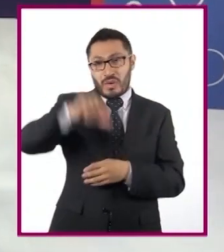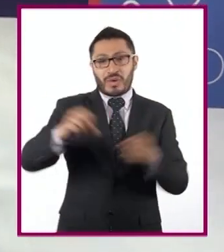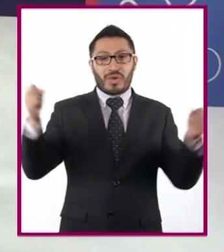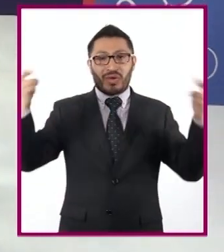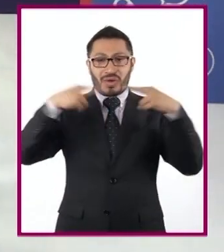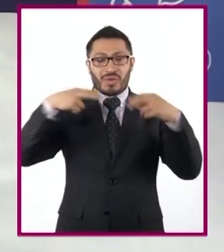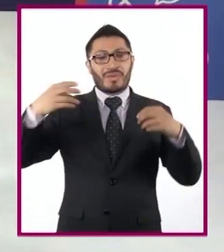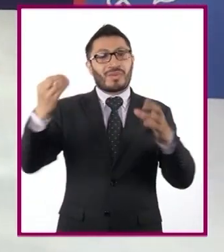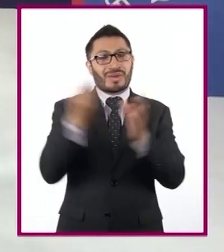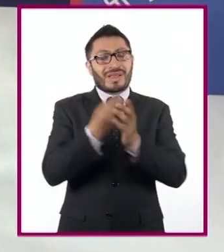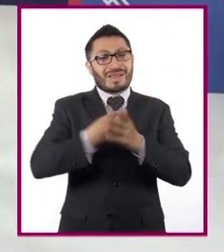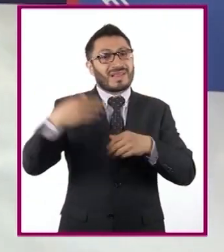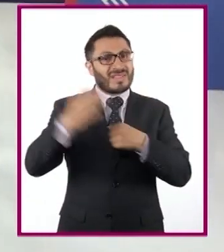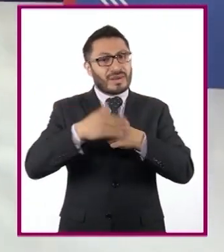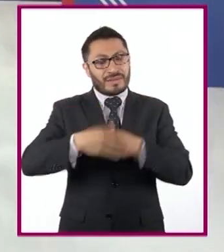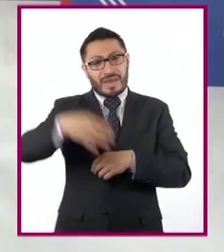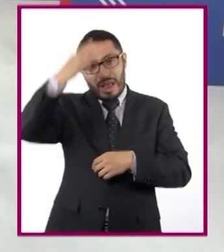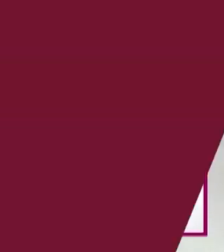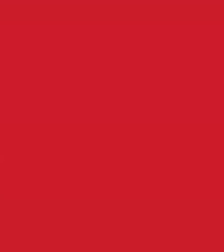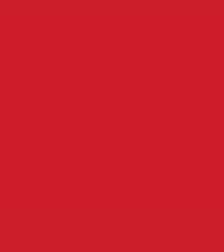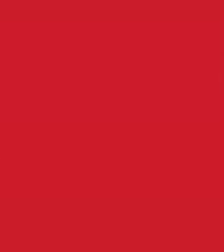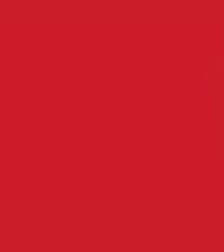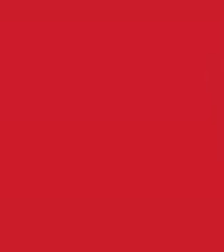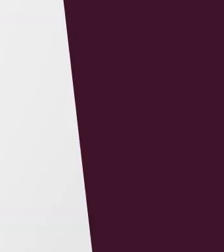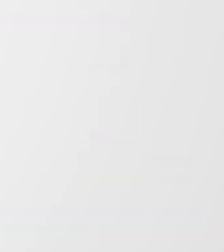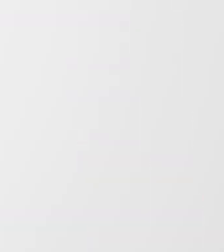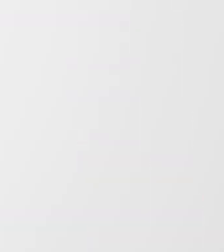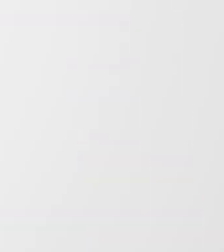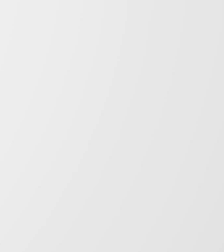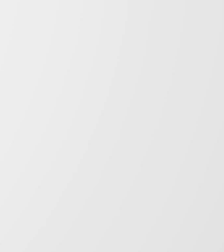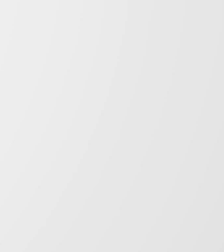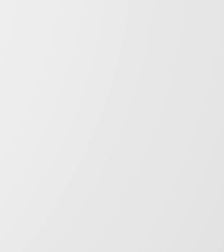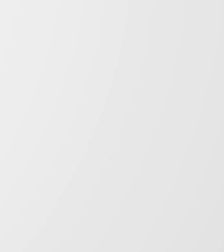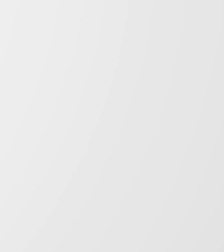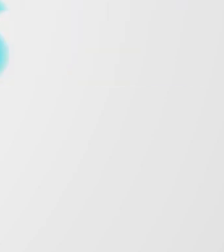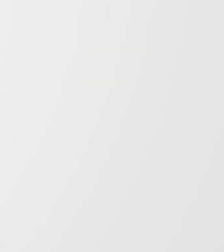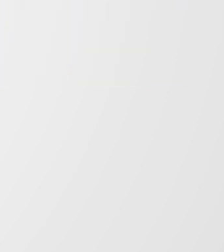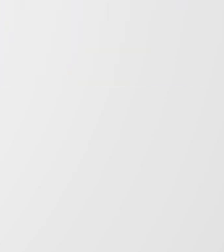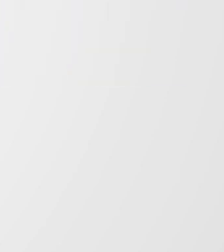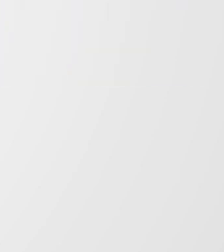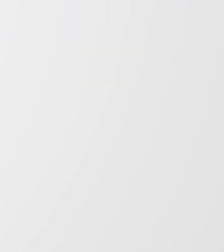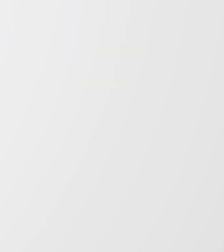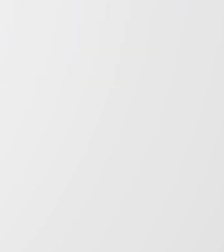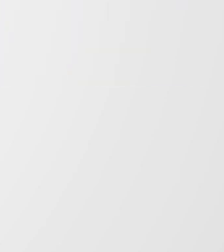Nos vemos en la siguiente emisión de Aprende en Casa 2.